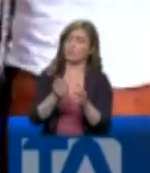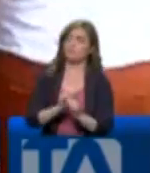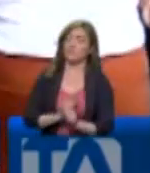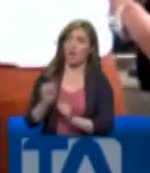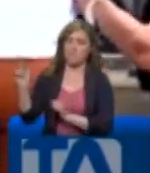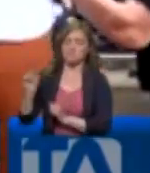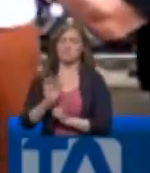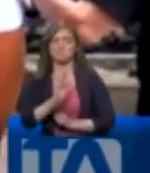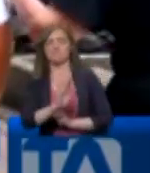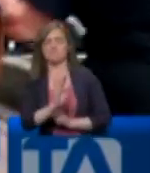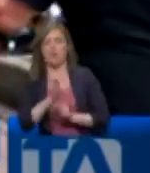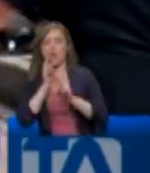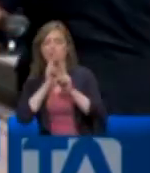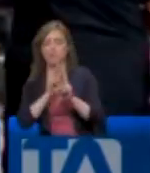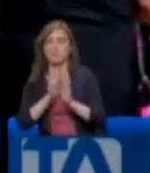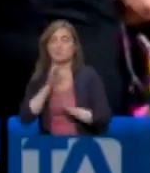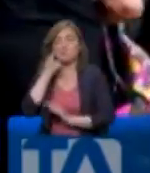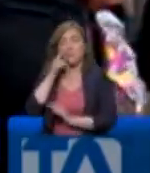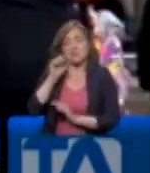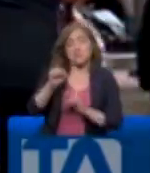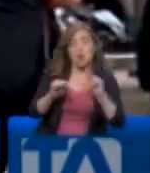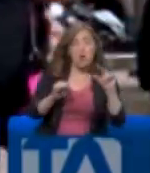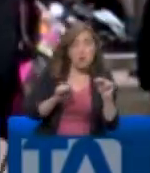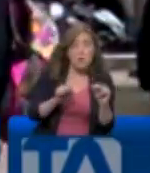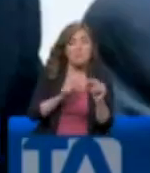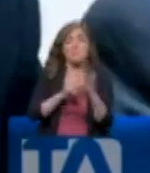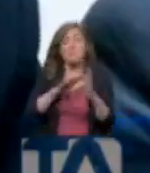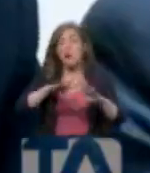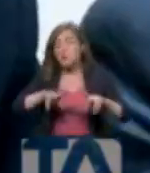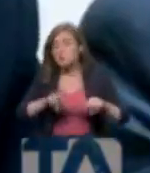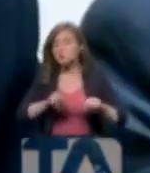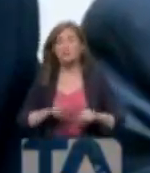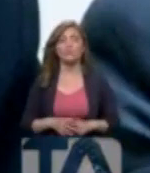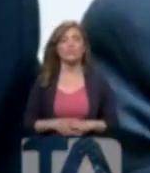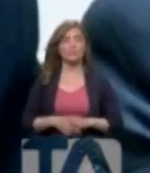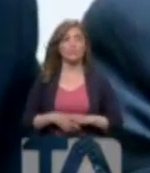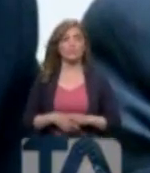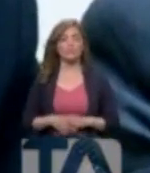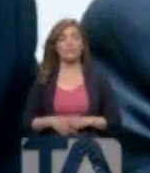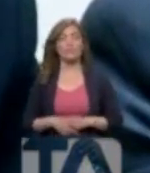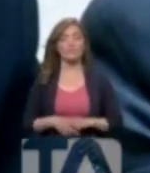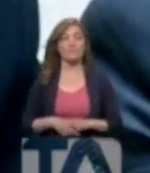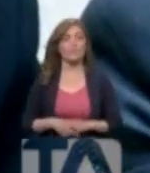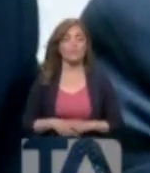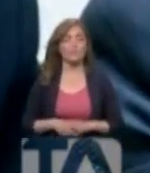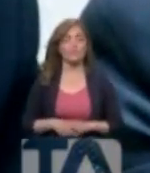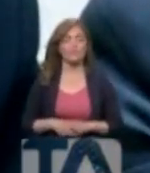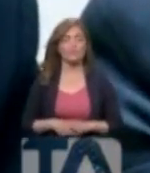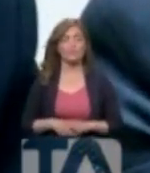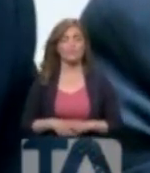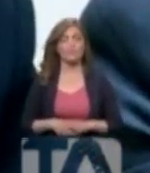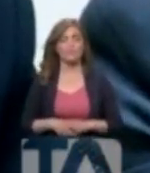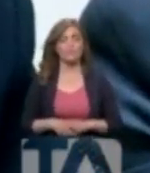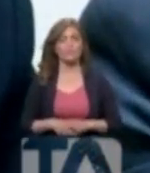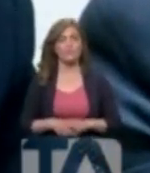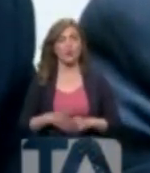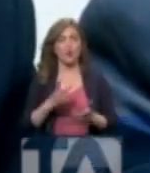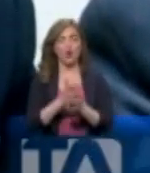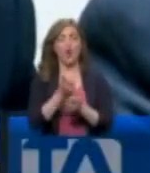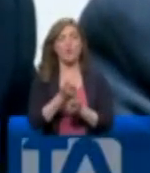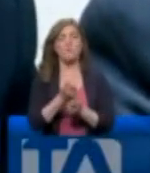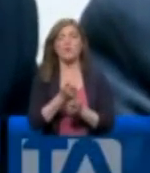resultados, se sabrá si existieron o no desembolsos irregulares. Sobre la adquisición, el uso y el mantenimiento de los vehículos de la